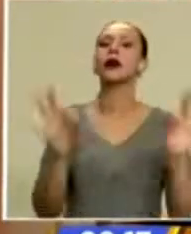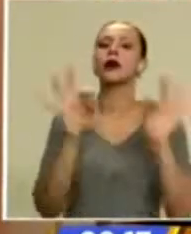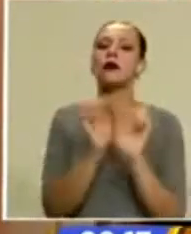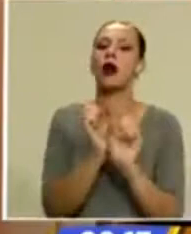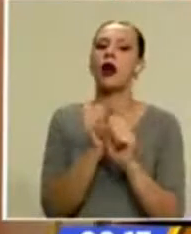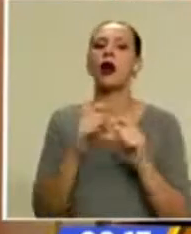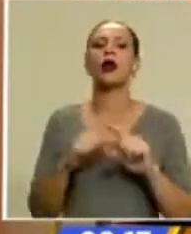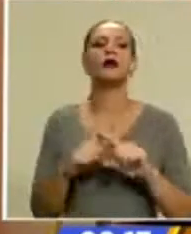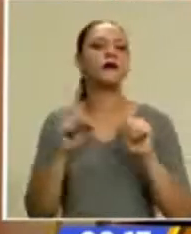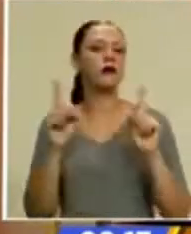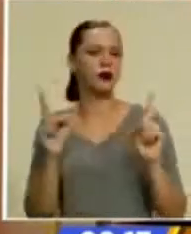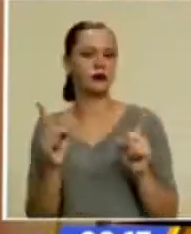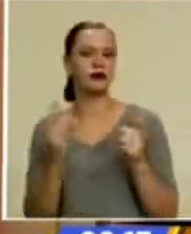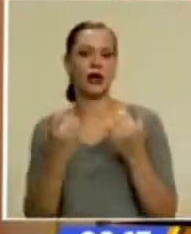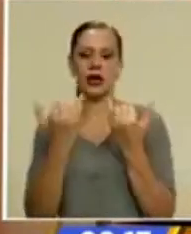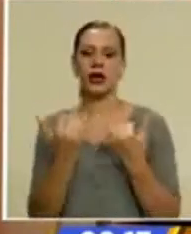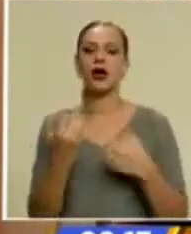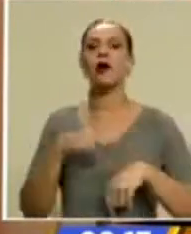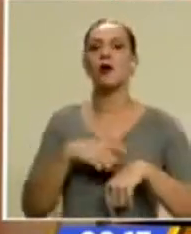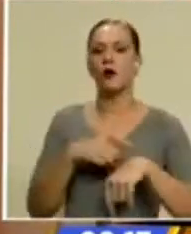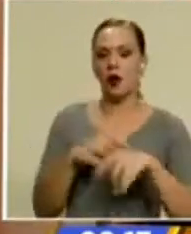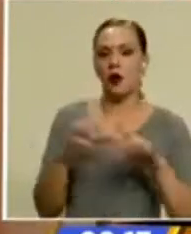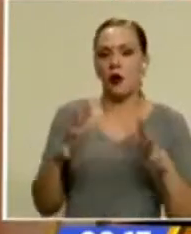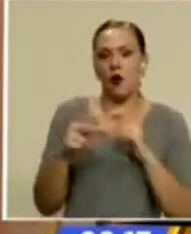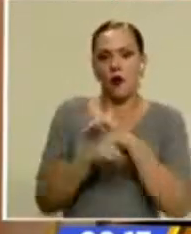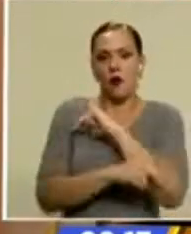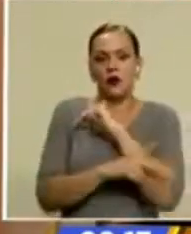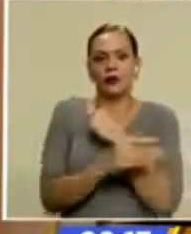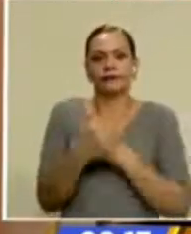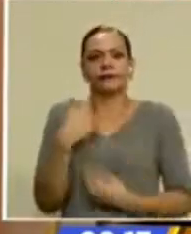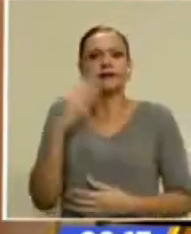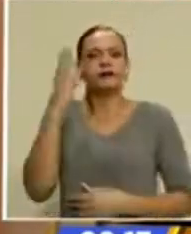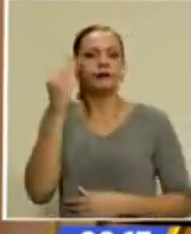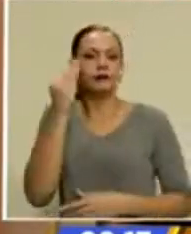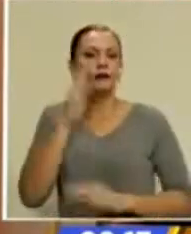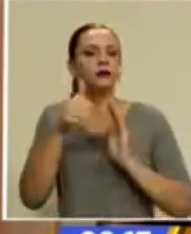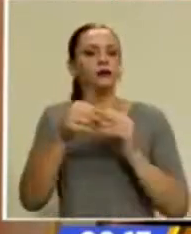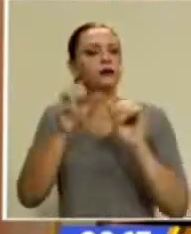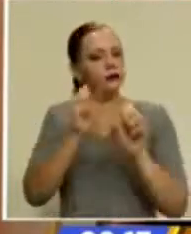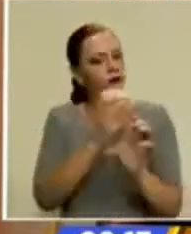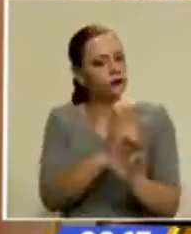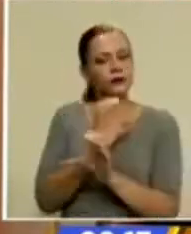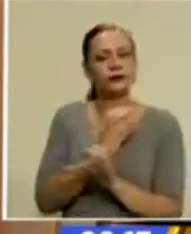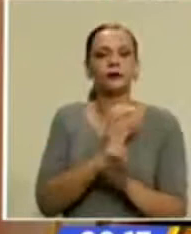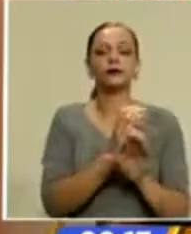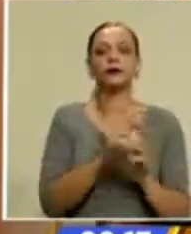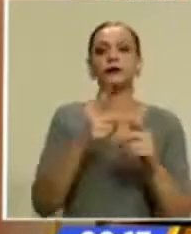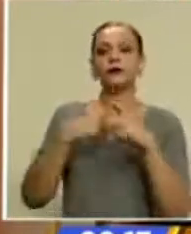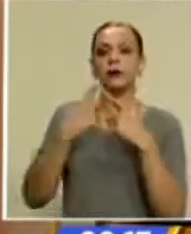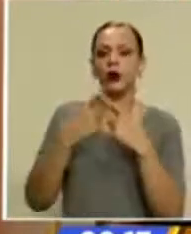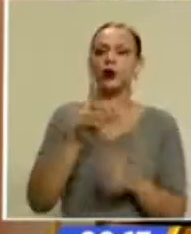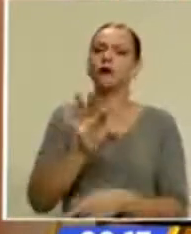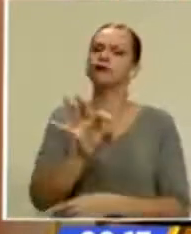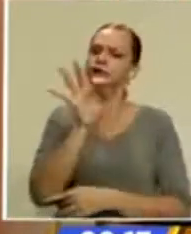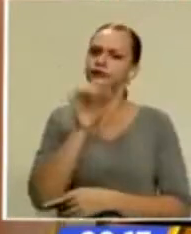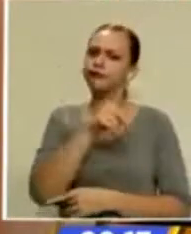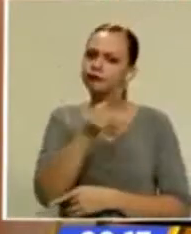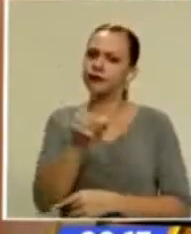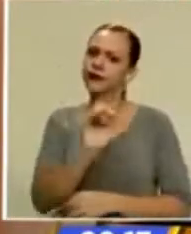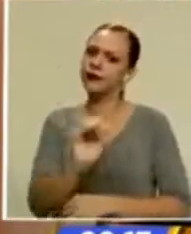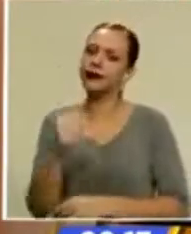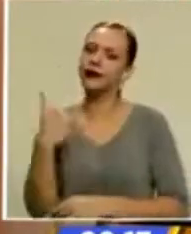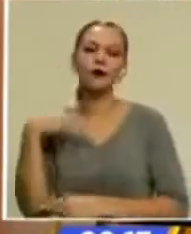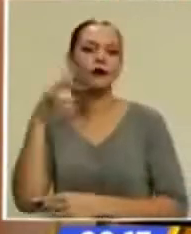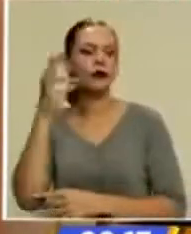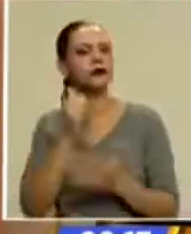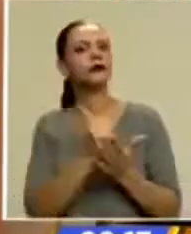hará la diferencia en este momento que como país estamos viviendo y que todos podemos cuidarnos. Entonces, invitadísimos a los niños y